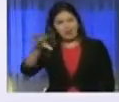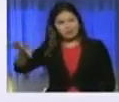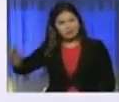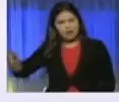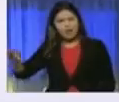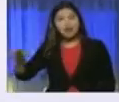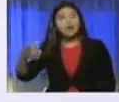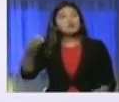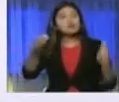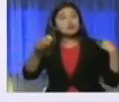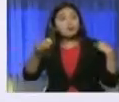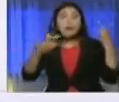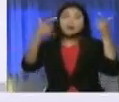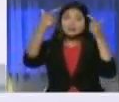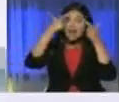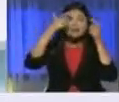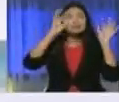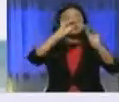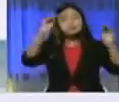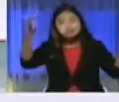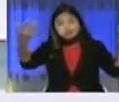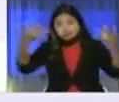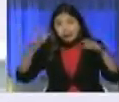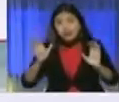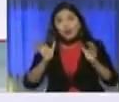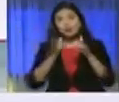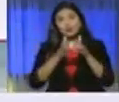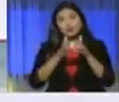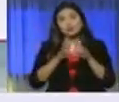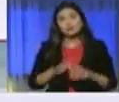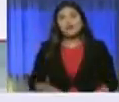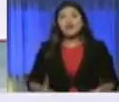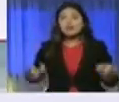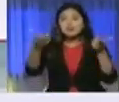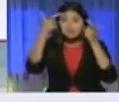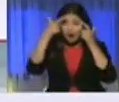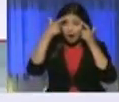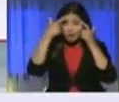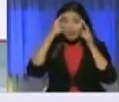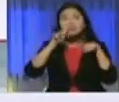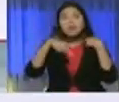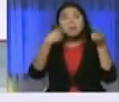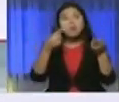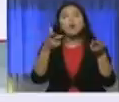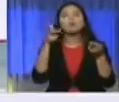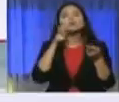convocando una reunión y tuvimos que venirnos. Y el comandante Chávez, después de escuchar las opiniones, dijo,